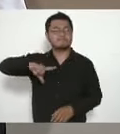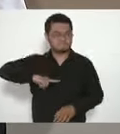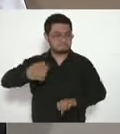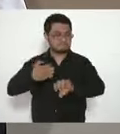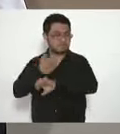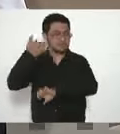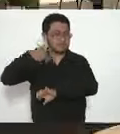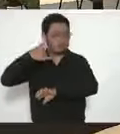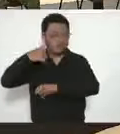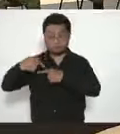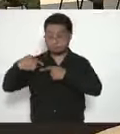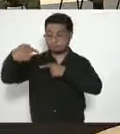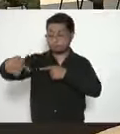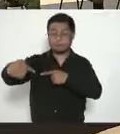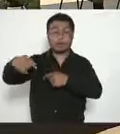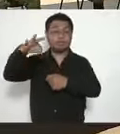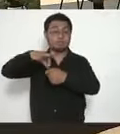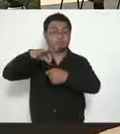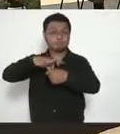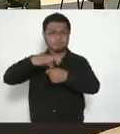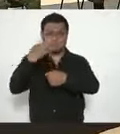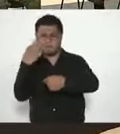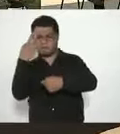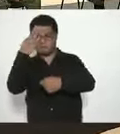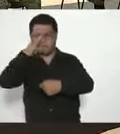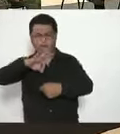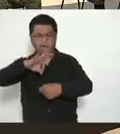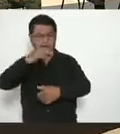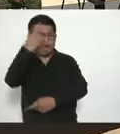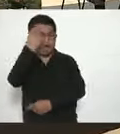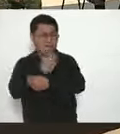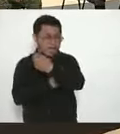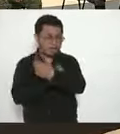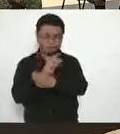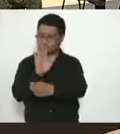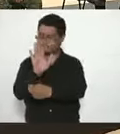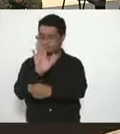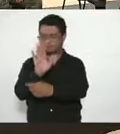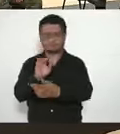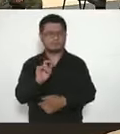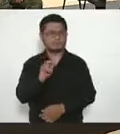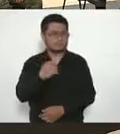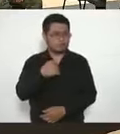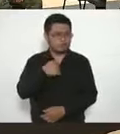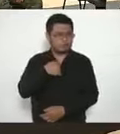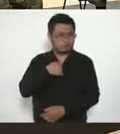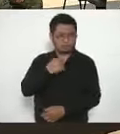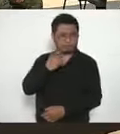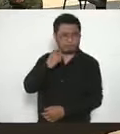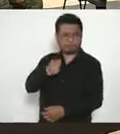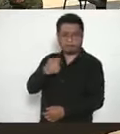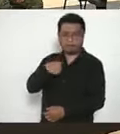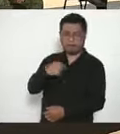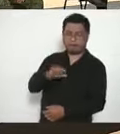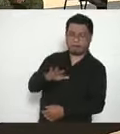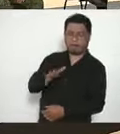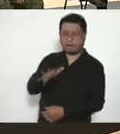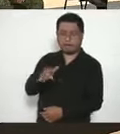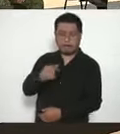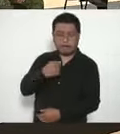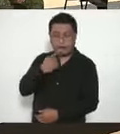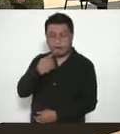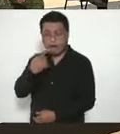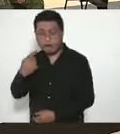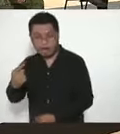próximas elecciones no haya fraude electoral. No estoy hablando al tanteo. Aquí